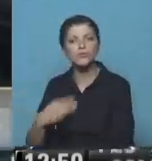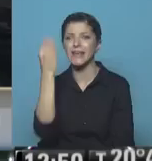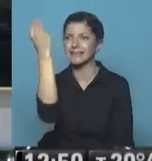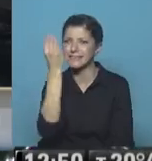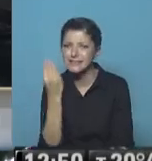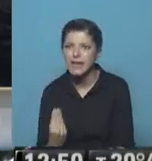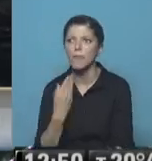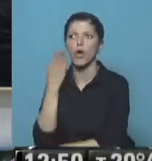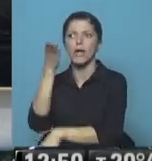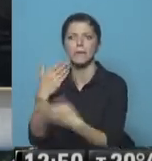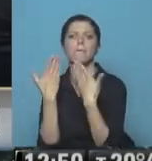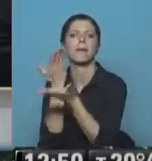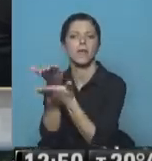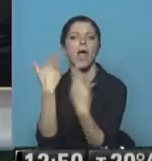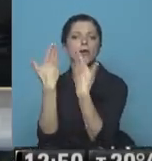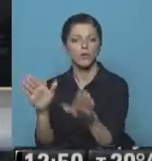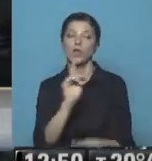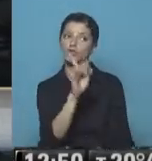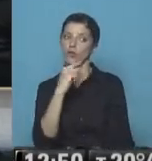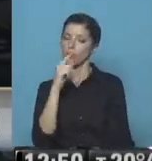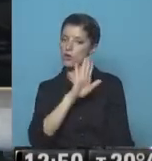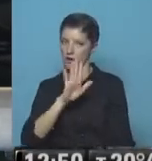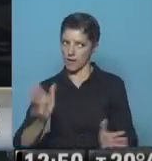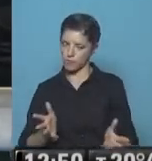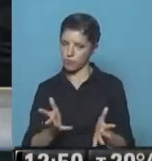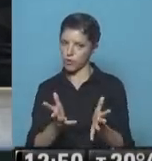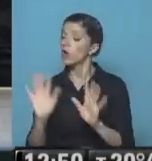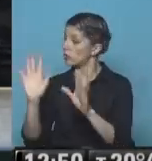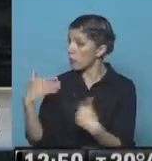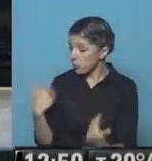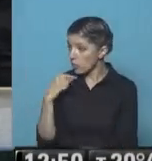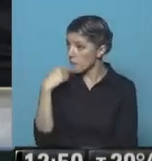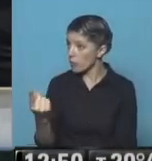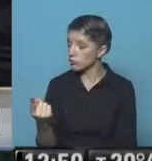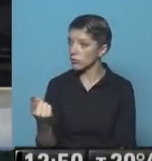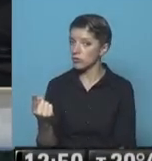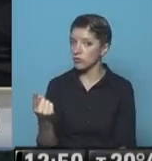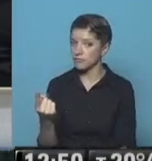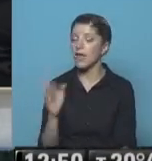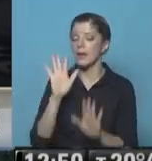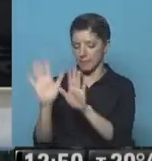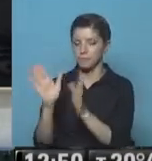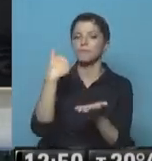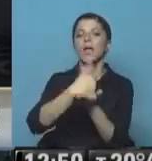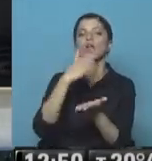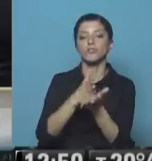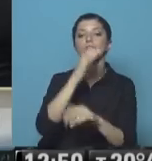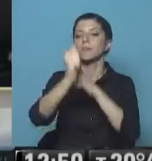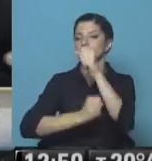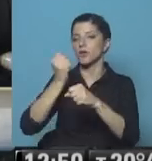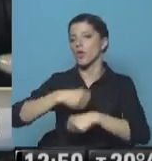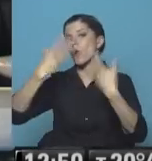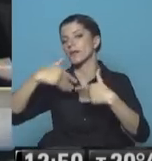manifestándose, lograron la renuncia pero de la no digo vicepresidencia. Por eso pregunto, a ver, a veces, que los sectores empresariales en cualquier lugar